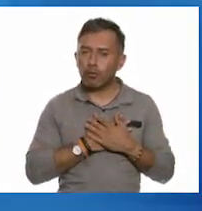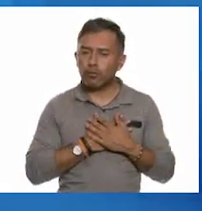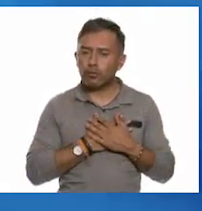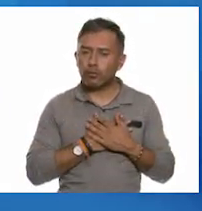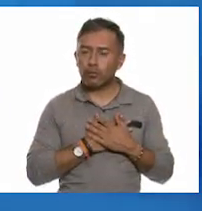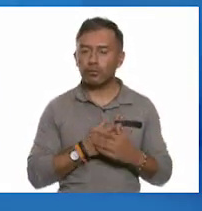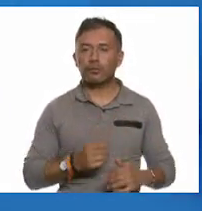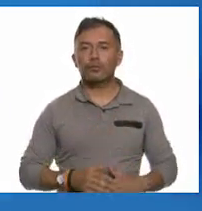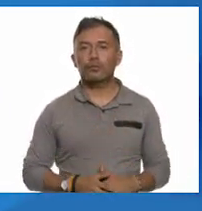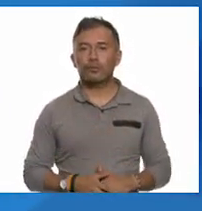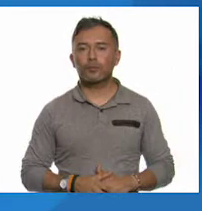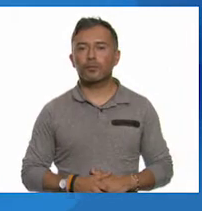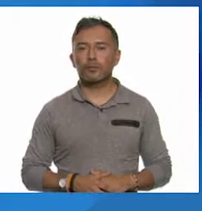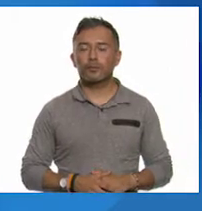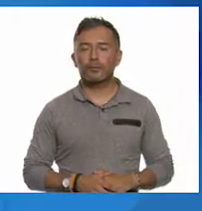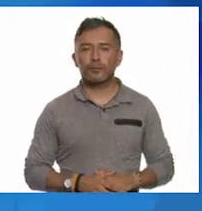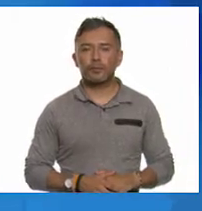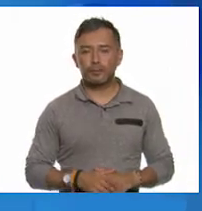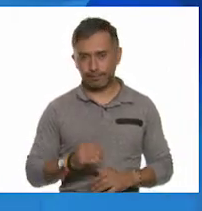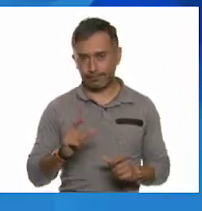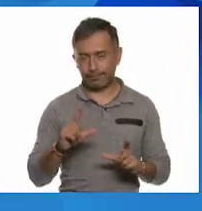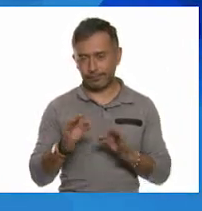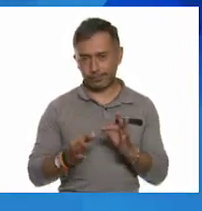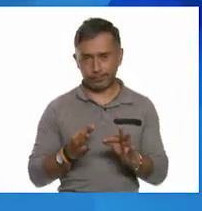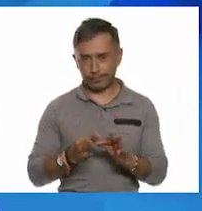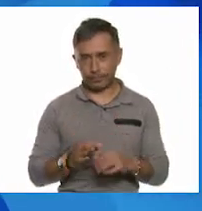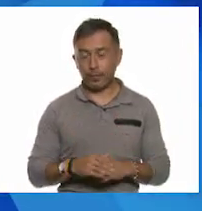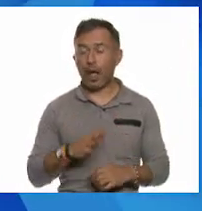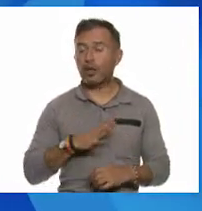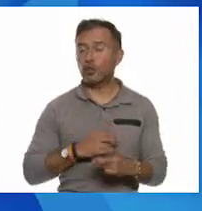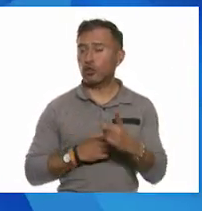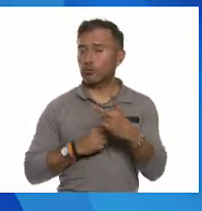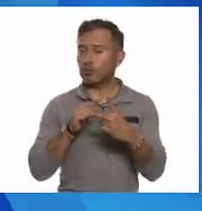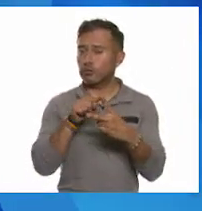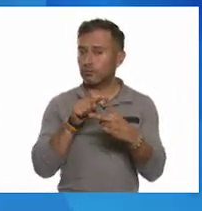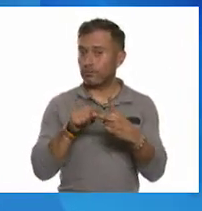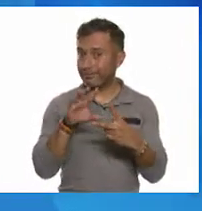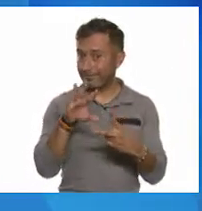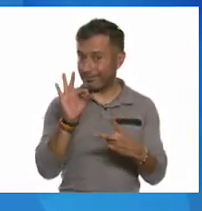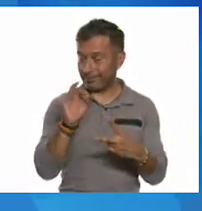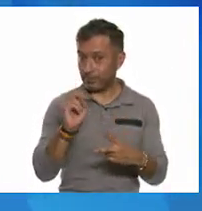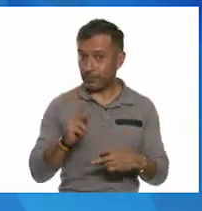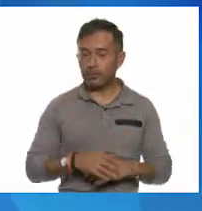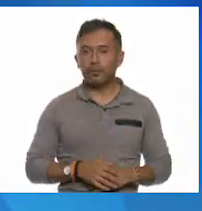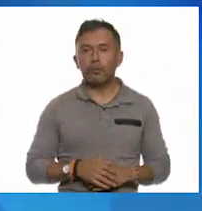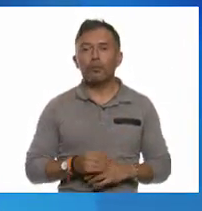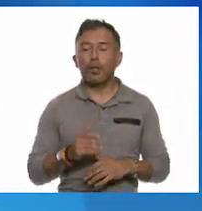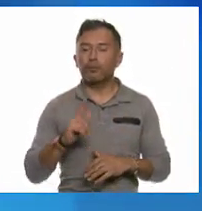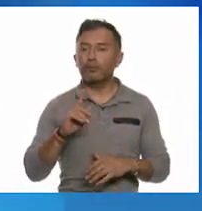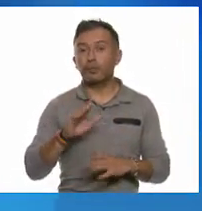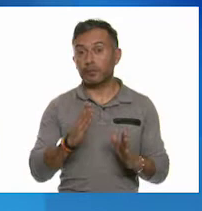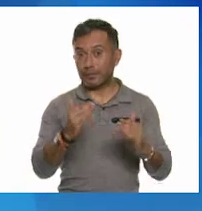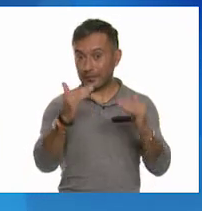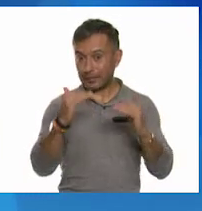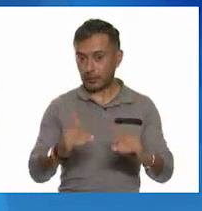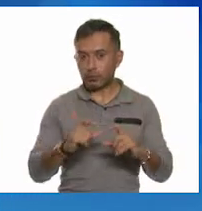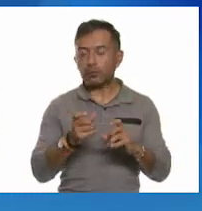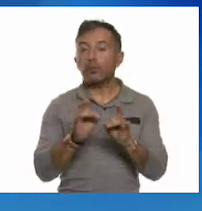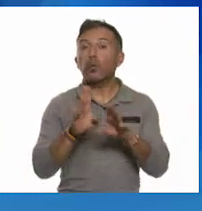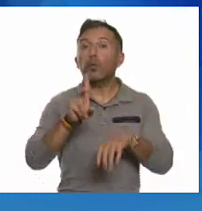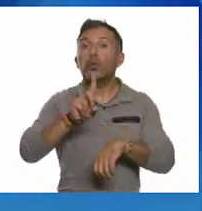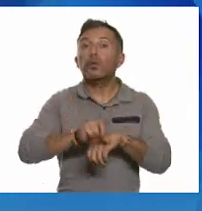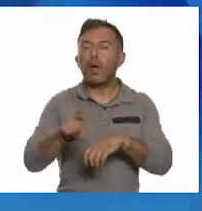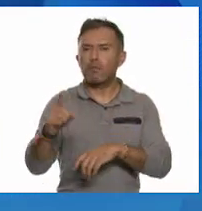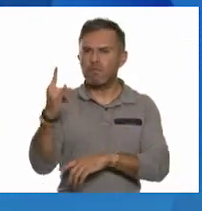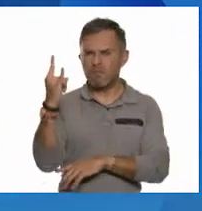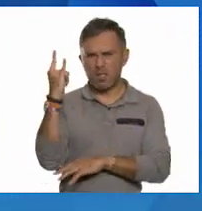bien. Listo. Muy bien. Tenemos 2 opciones todavía. Ajá. Siguiente. Un día, un gigante